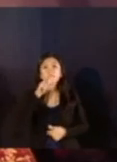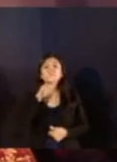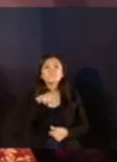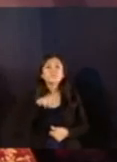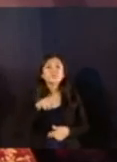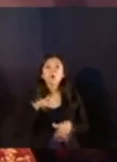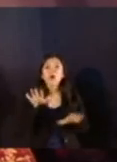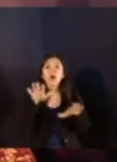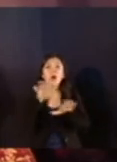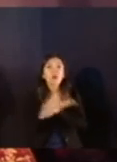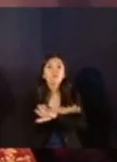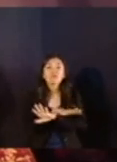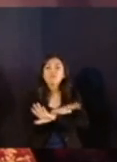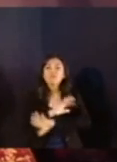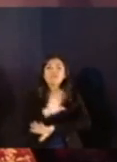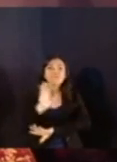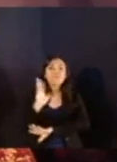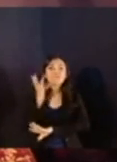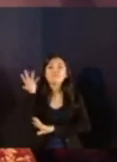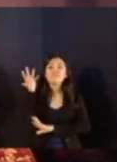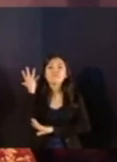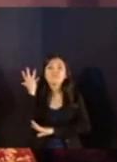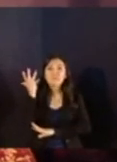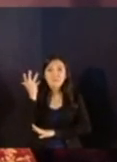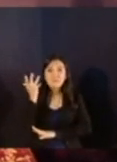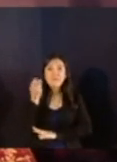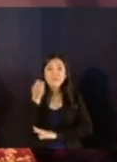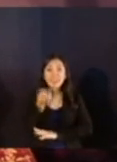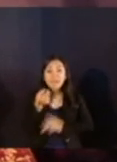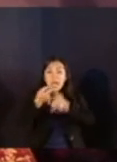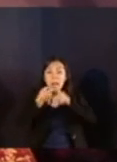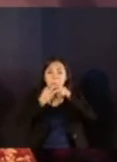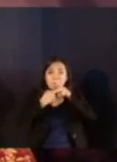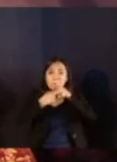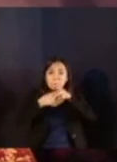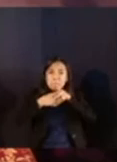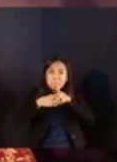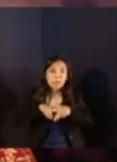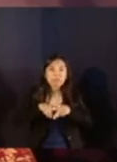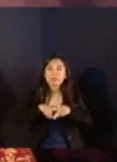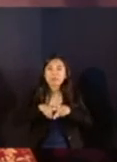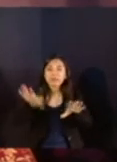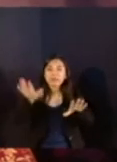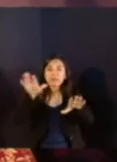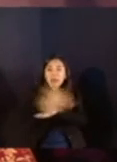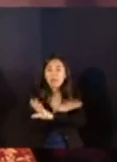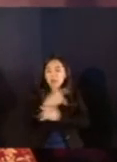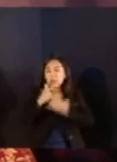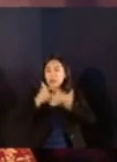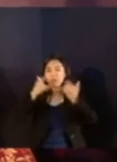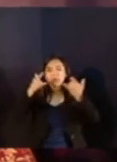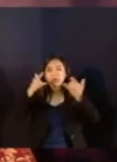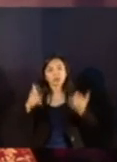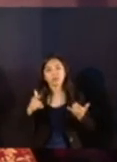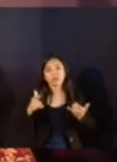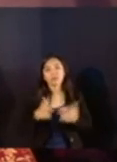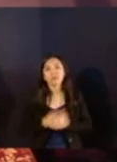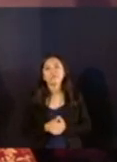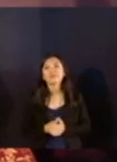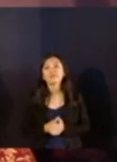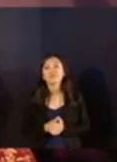radical. Estamos en los albores de uno de los grandes cambios en la historia de la especie. Entonces,